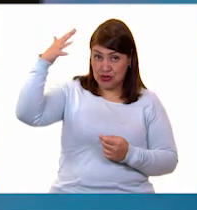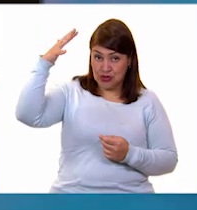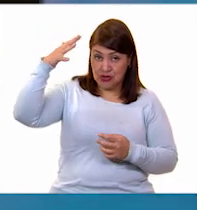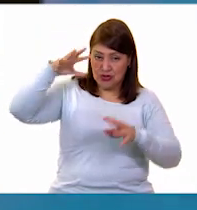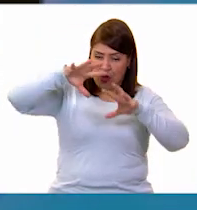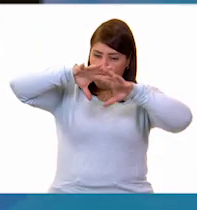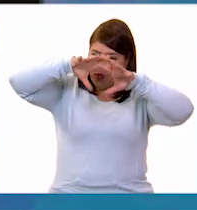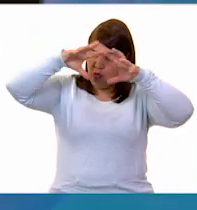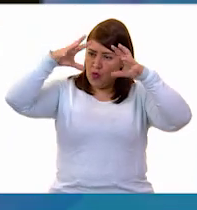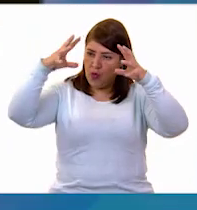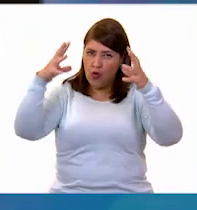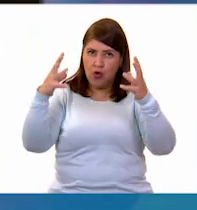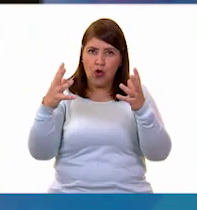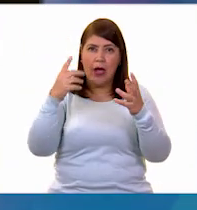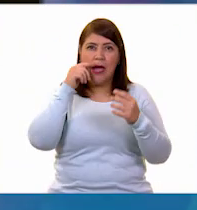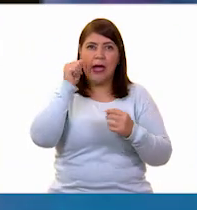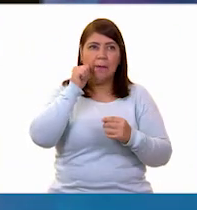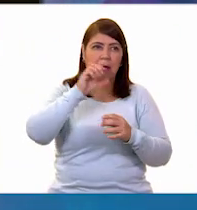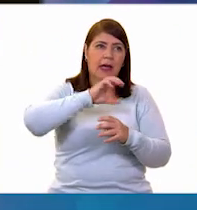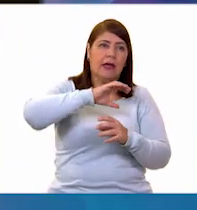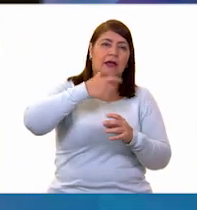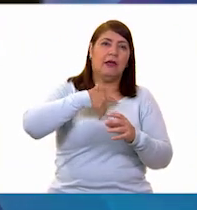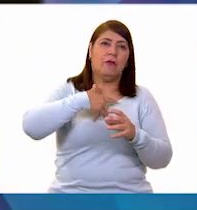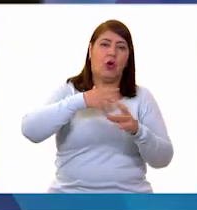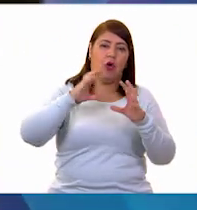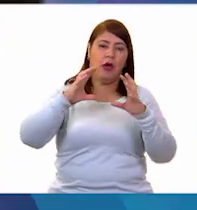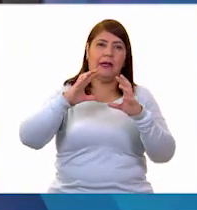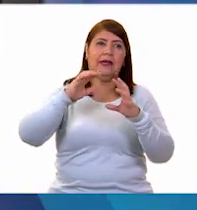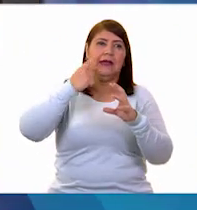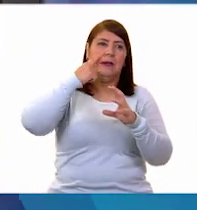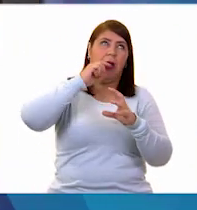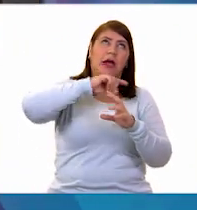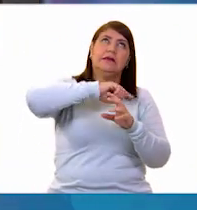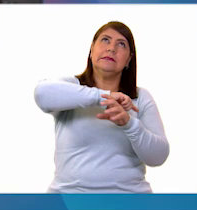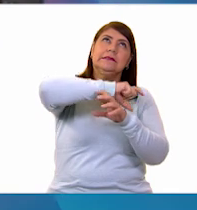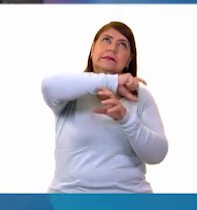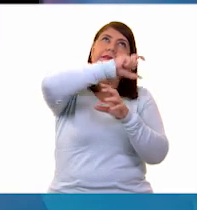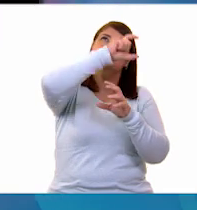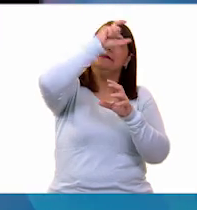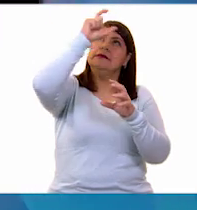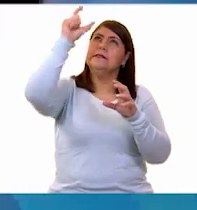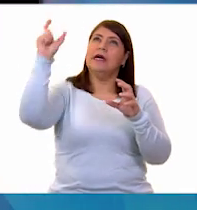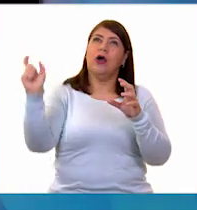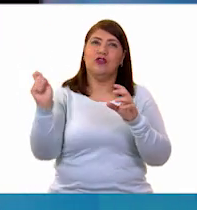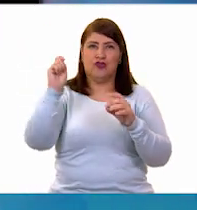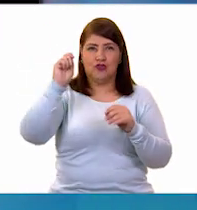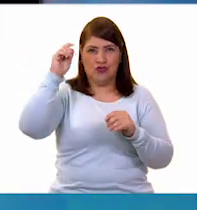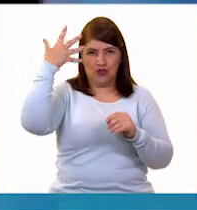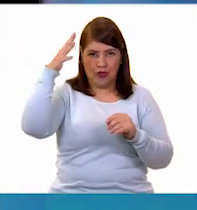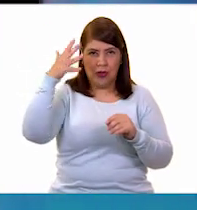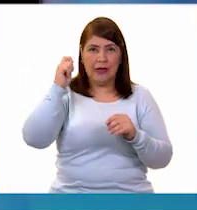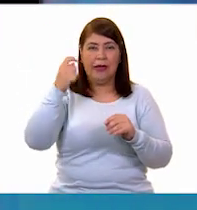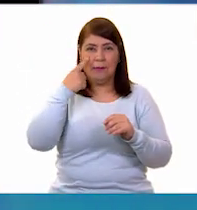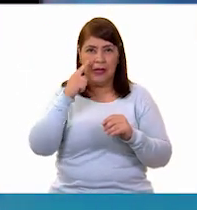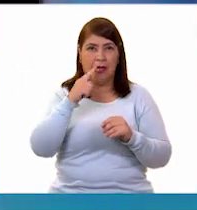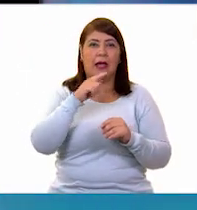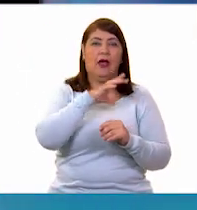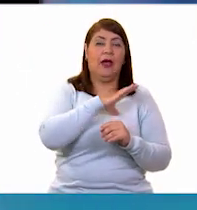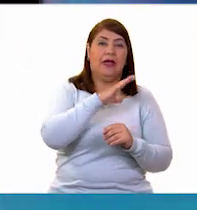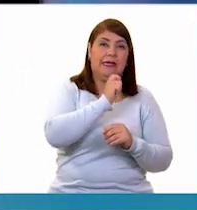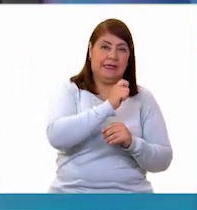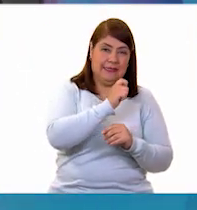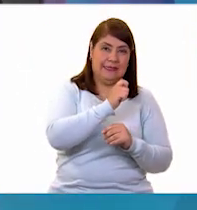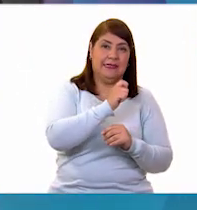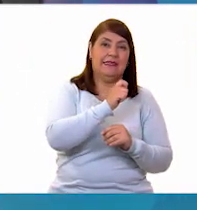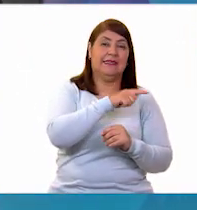bóveda celeste durante el día, es decir, se pone por el este y se mete por el oeste, y la Luna también.